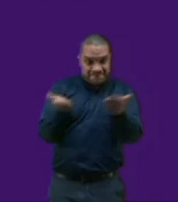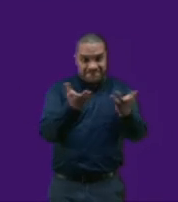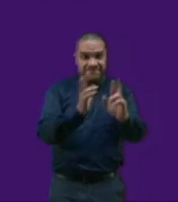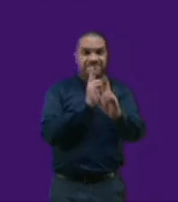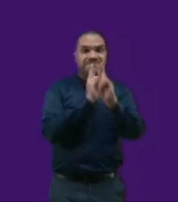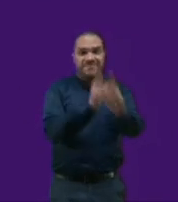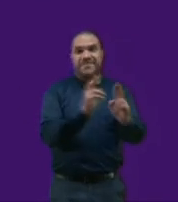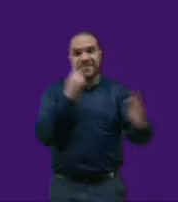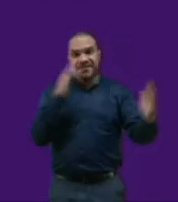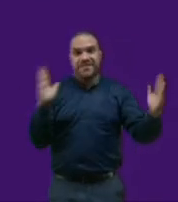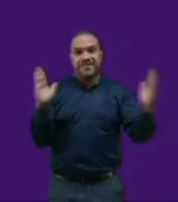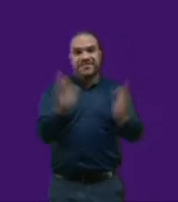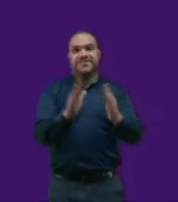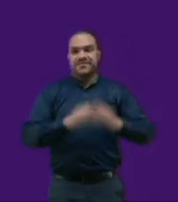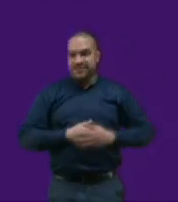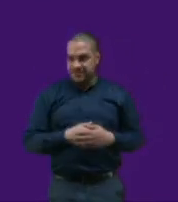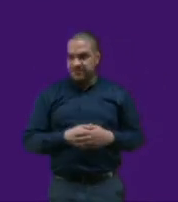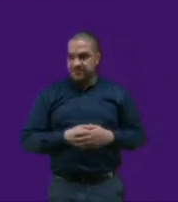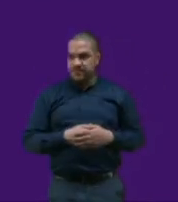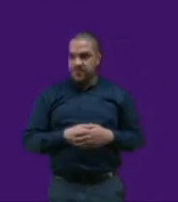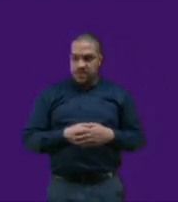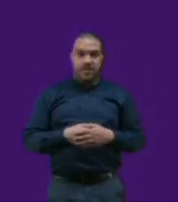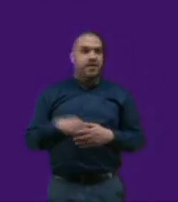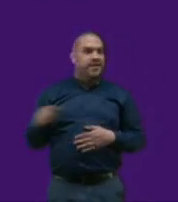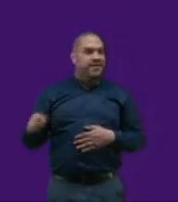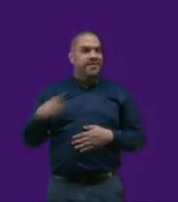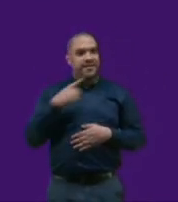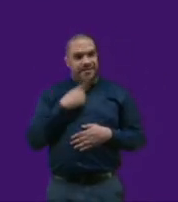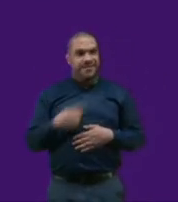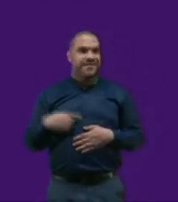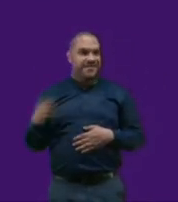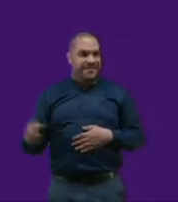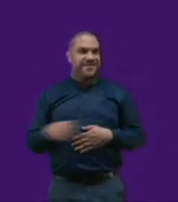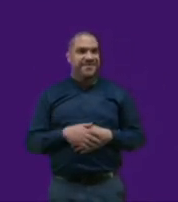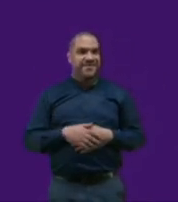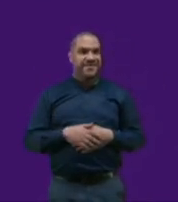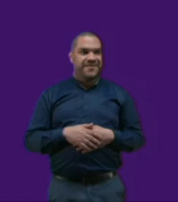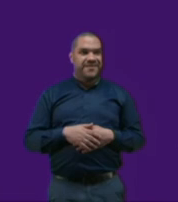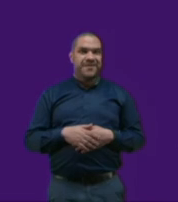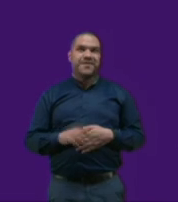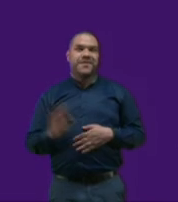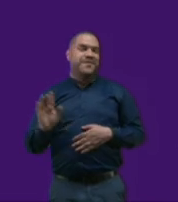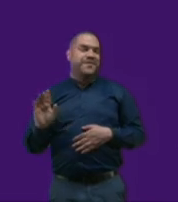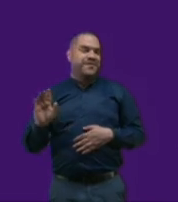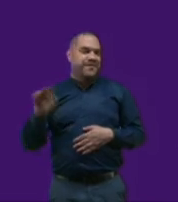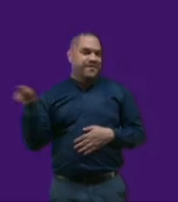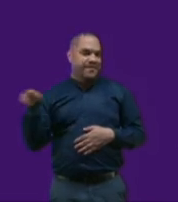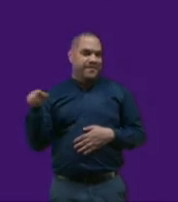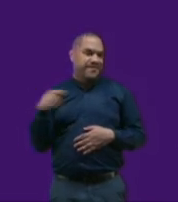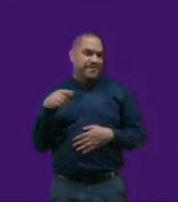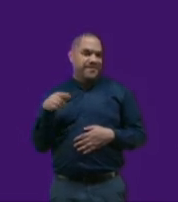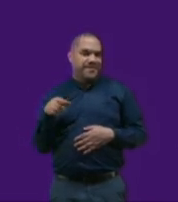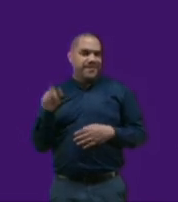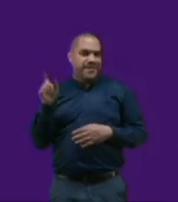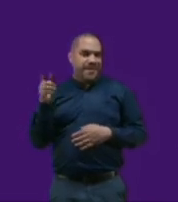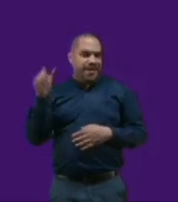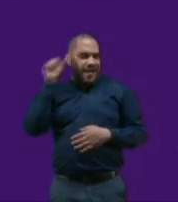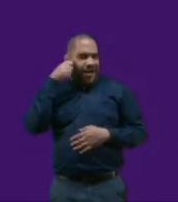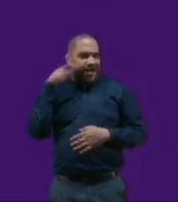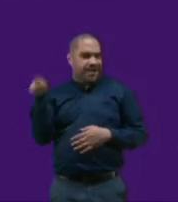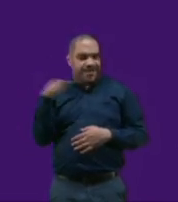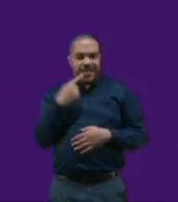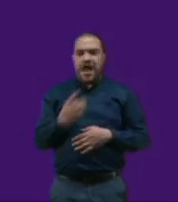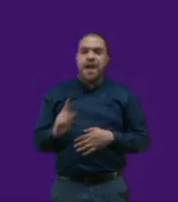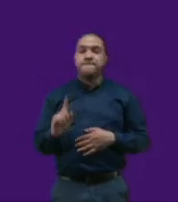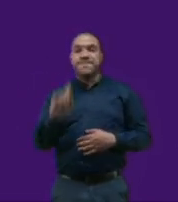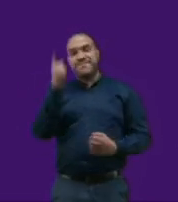Me hiciste recordar la canción de alguien que siempre me dicen que si es primo mío es la de mi primer millón. Entonces yo creo que eso es